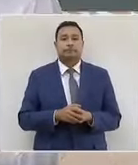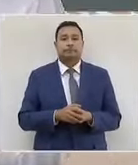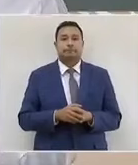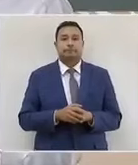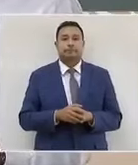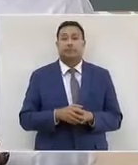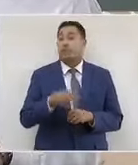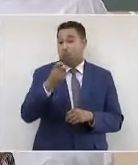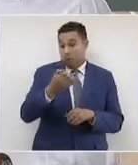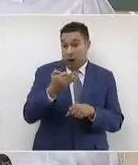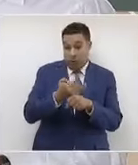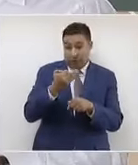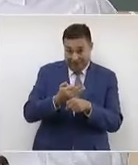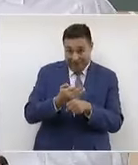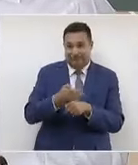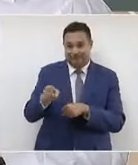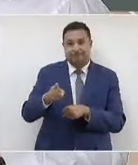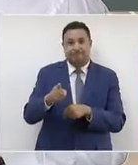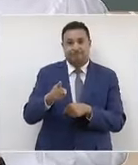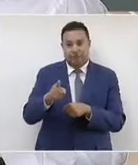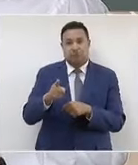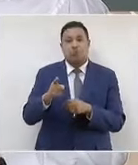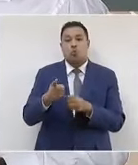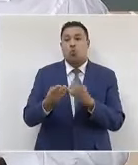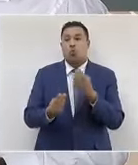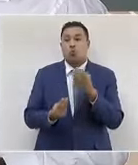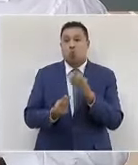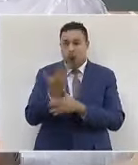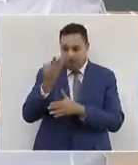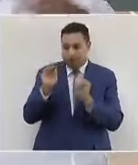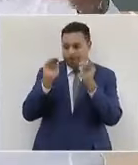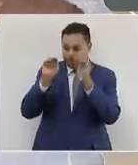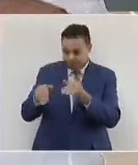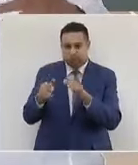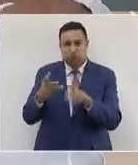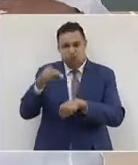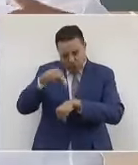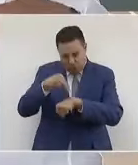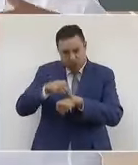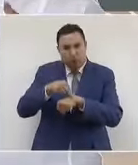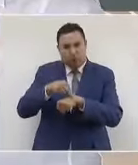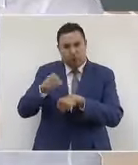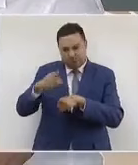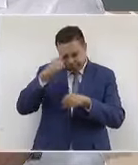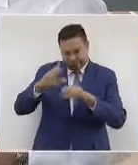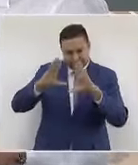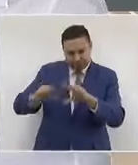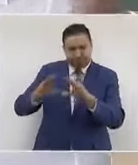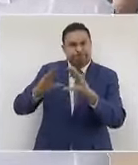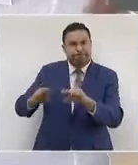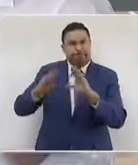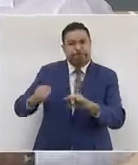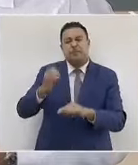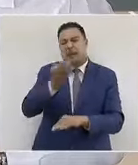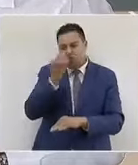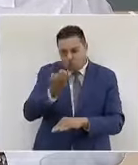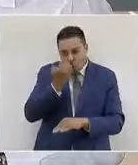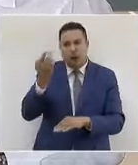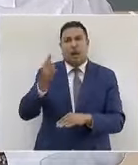estamos formando médicos, abriendo espacios, escuelas,